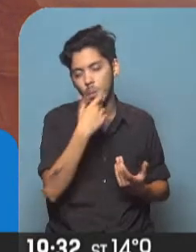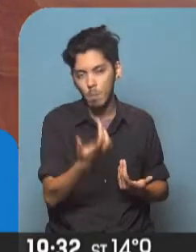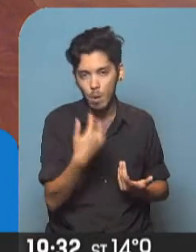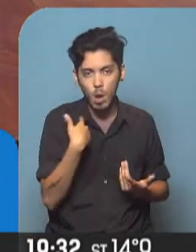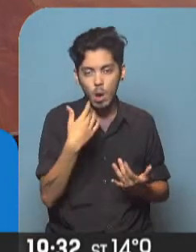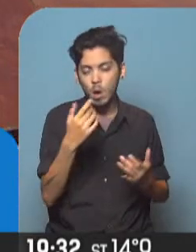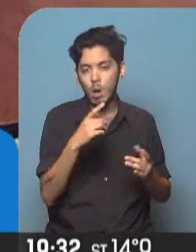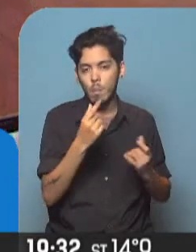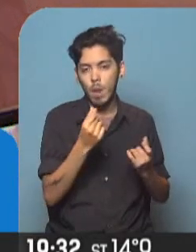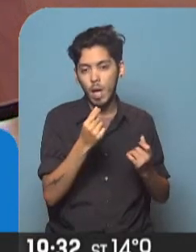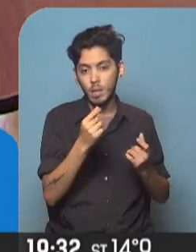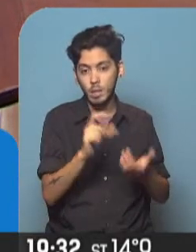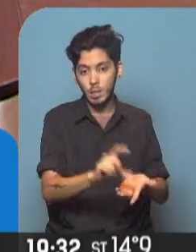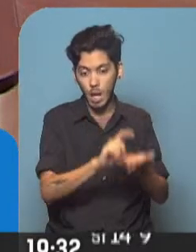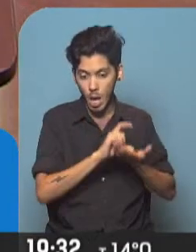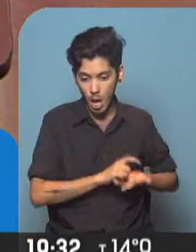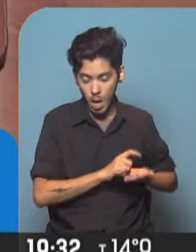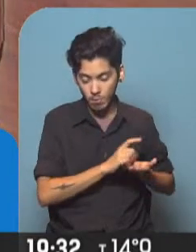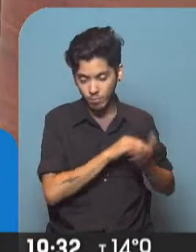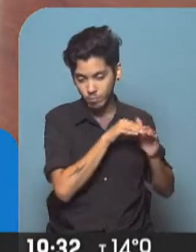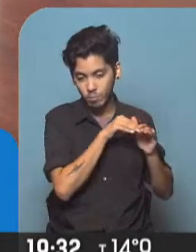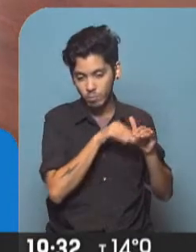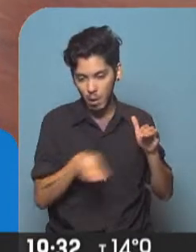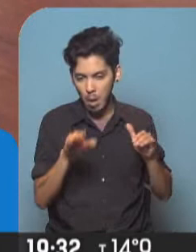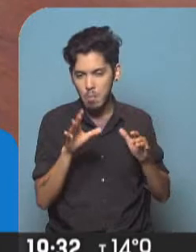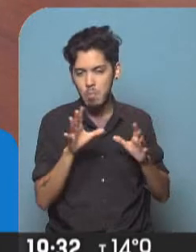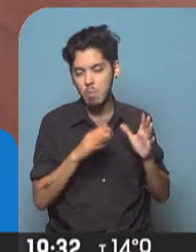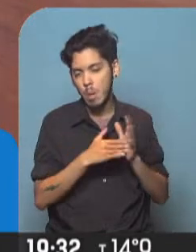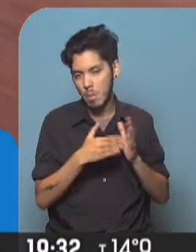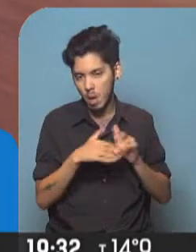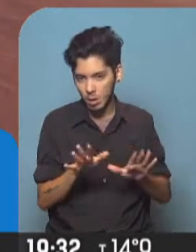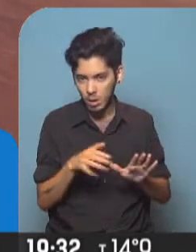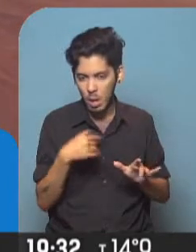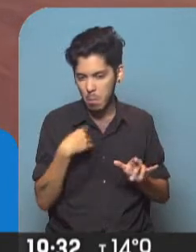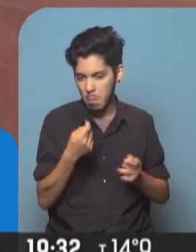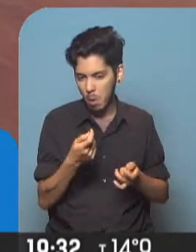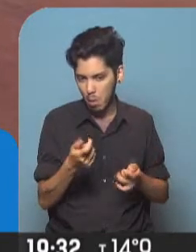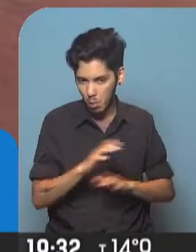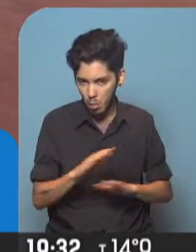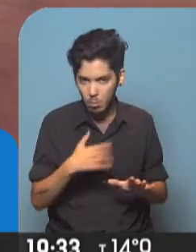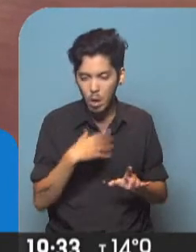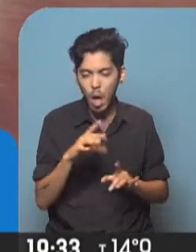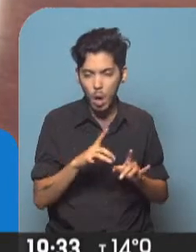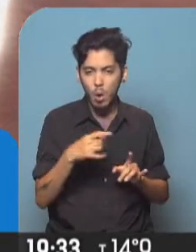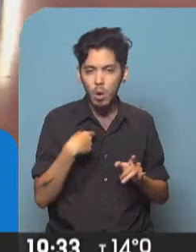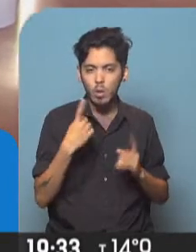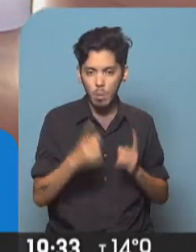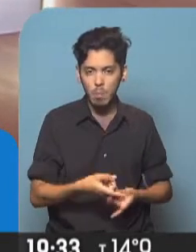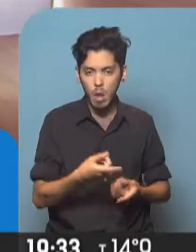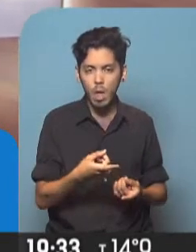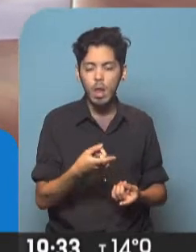ingresos ha sido relativo acá, y el grado de alivio viene por algún lado un poco el